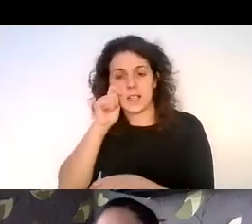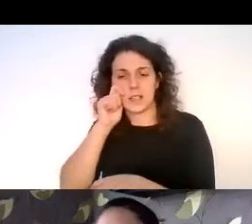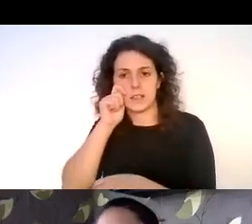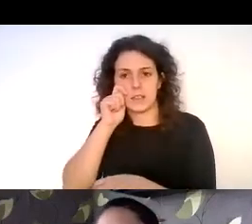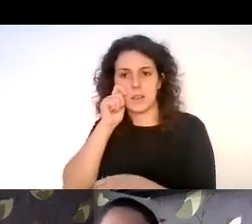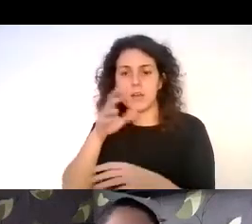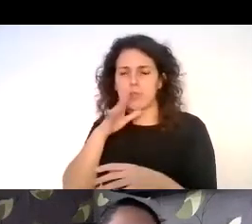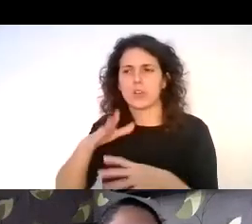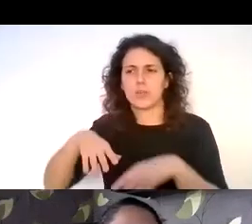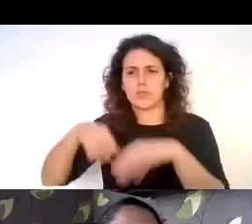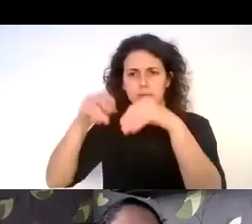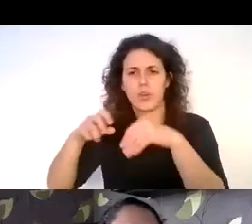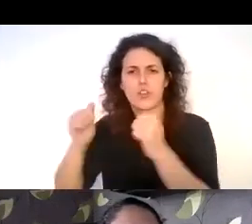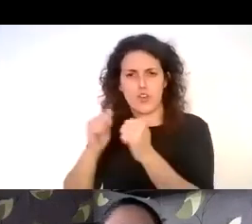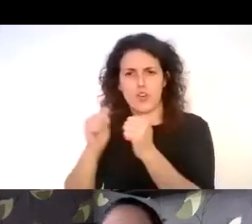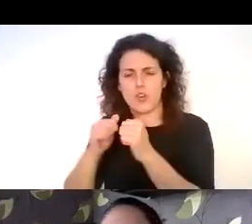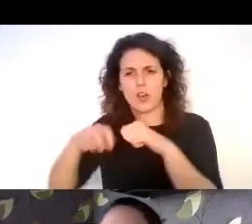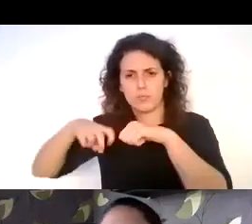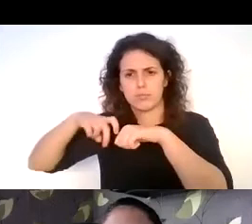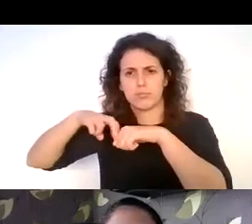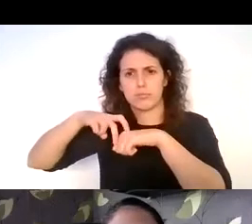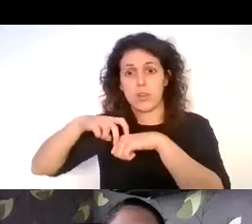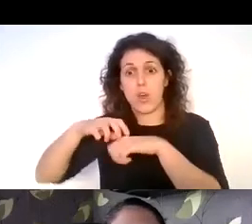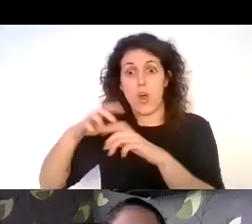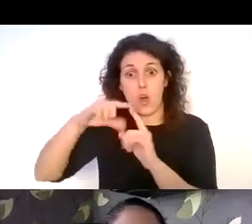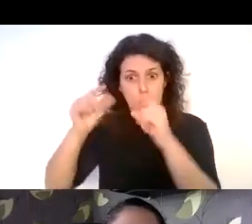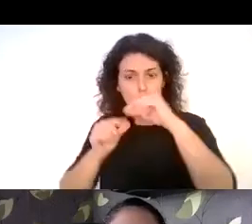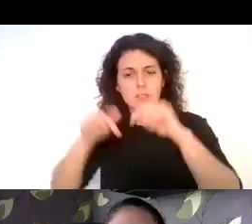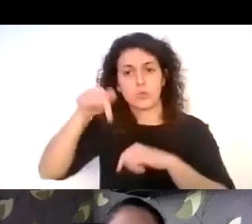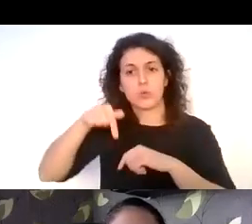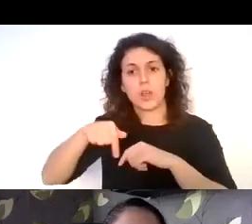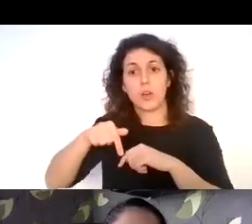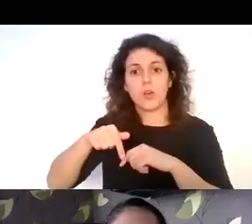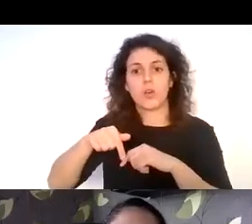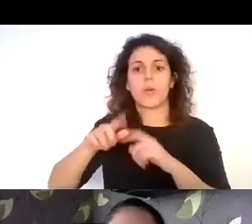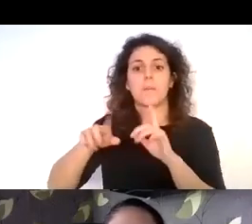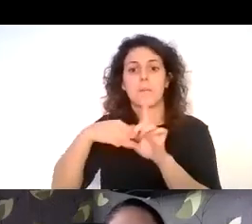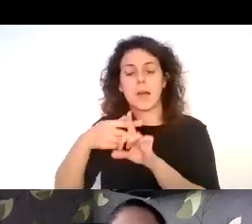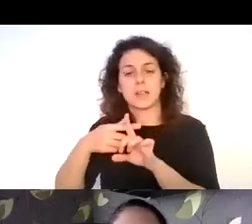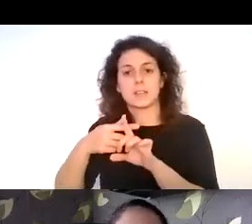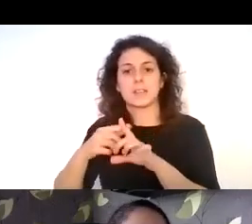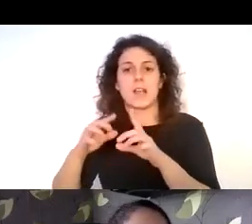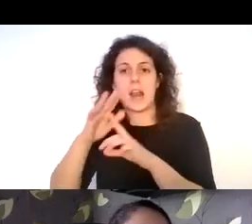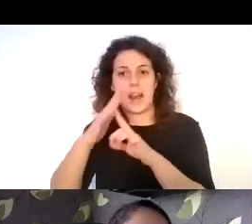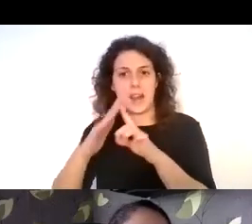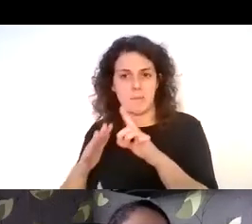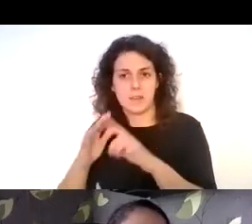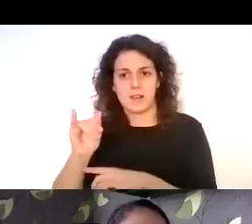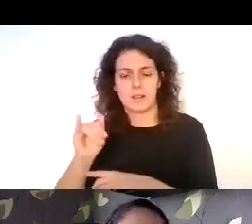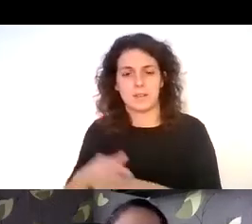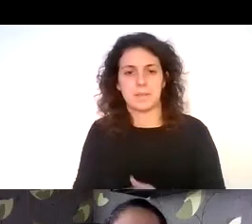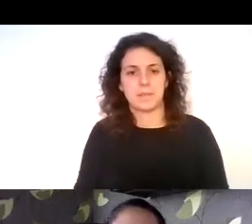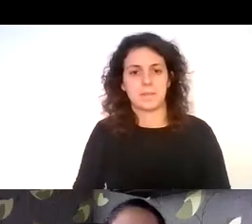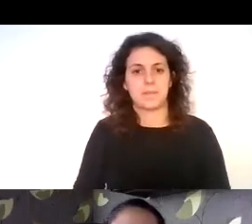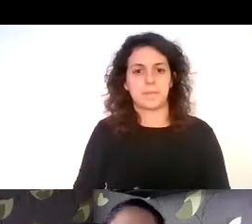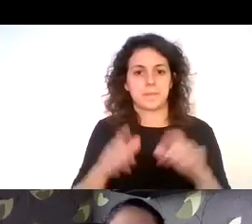Tiene hojas muertas en el suelo y hojas verdes en las ramas. Lámina 8.